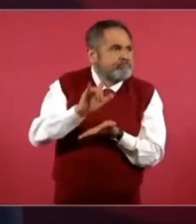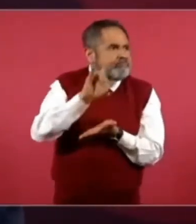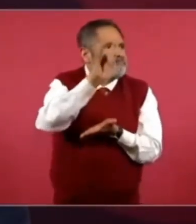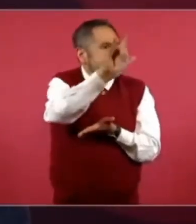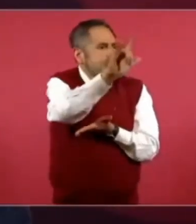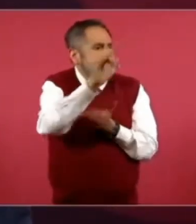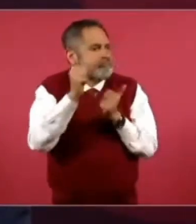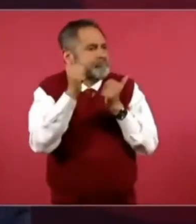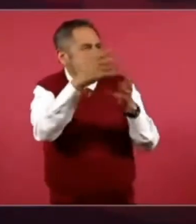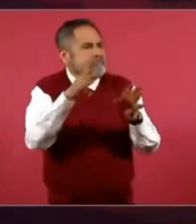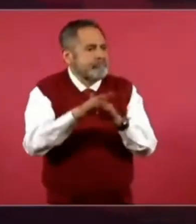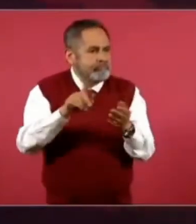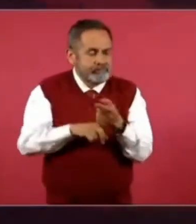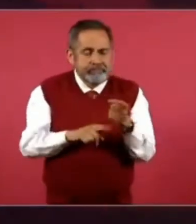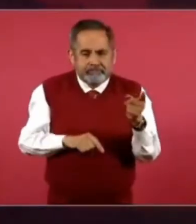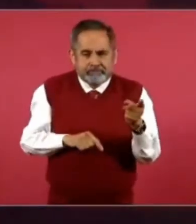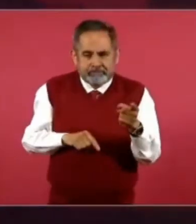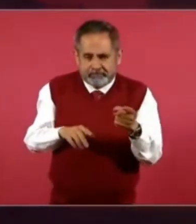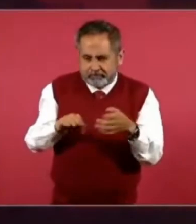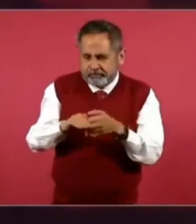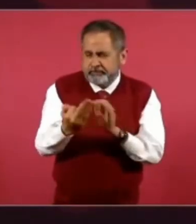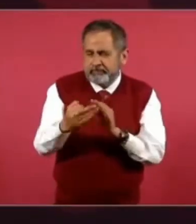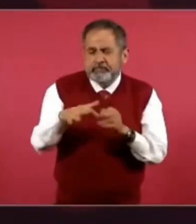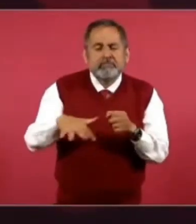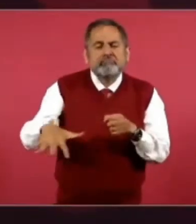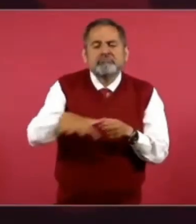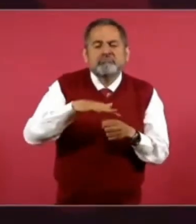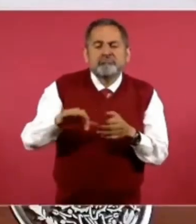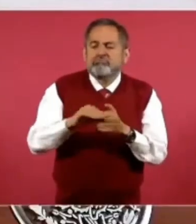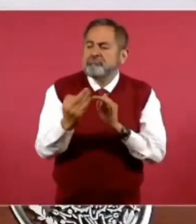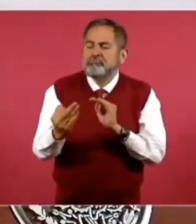de los alrededores de